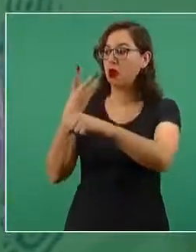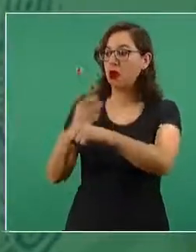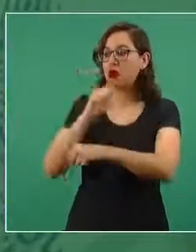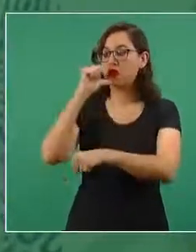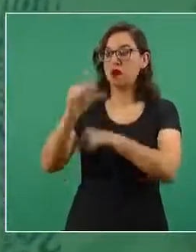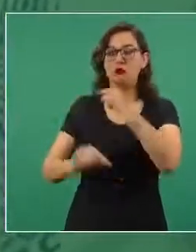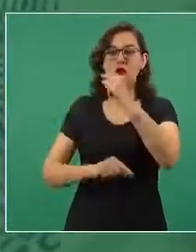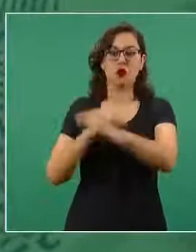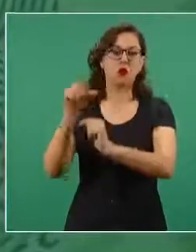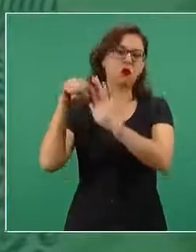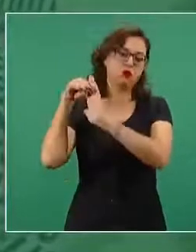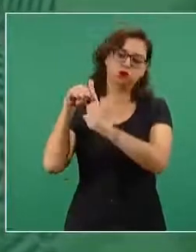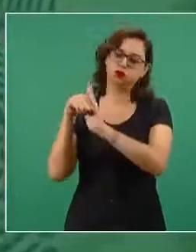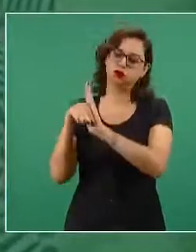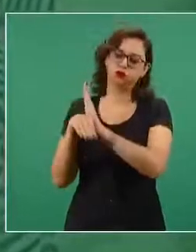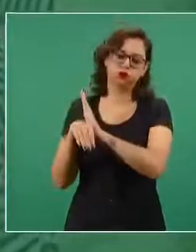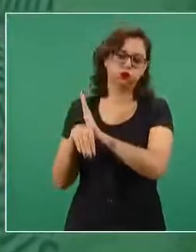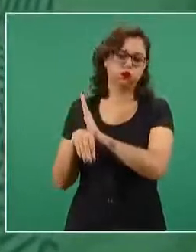conviertan en chatarra,